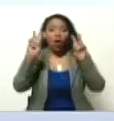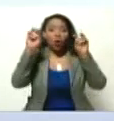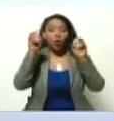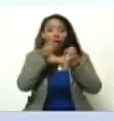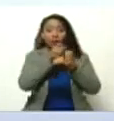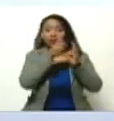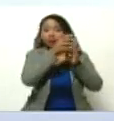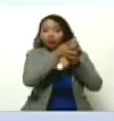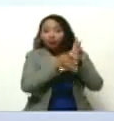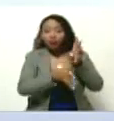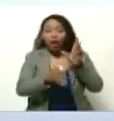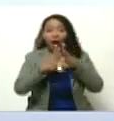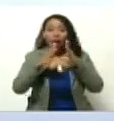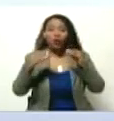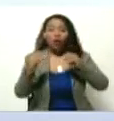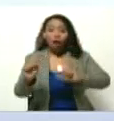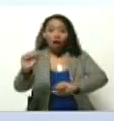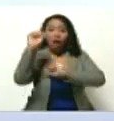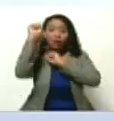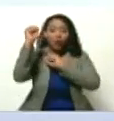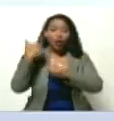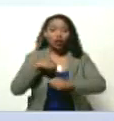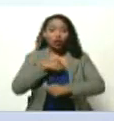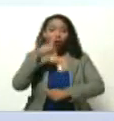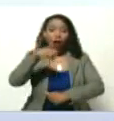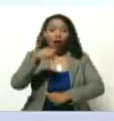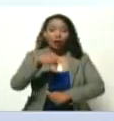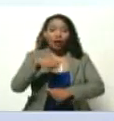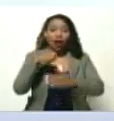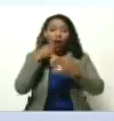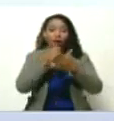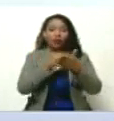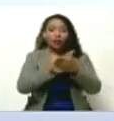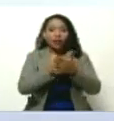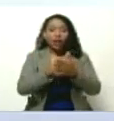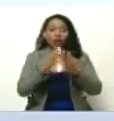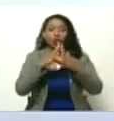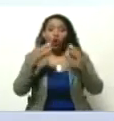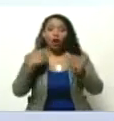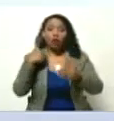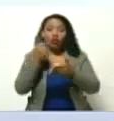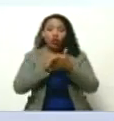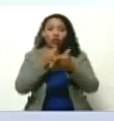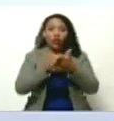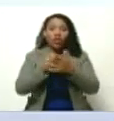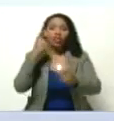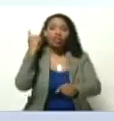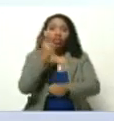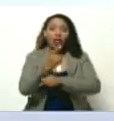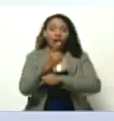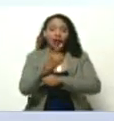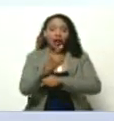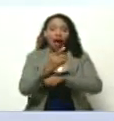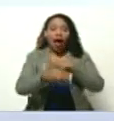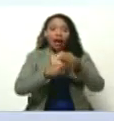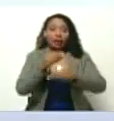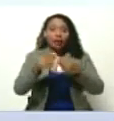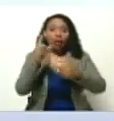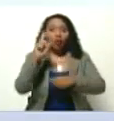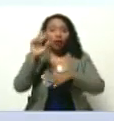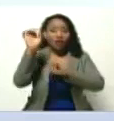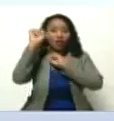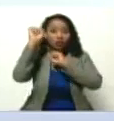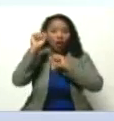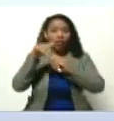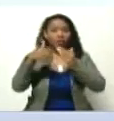estructura a todas las victorias que se nos presenten en las batallas. Todas las batallas deben concretarse con una victoria. Después de un